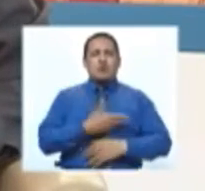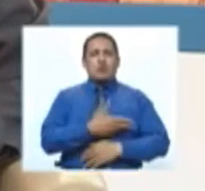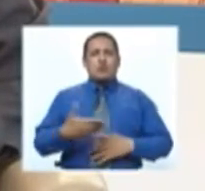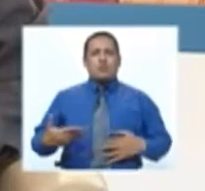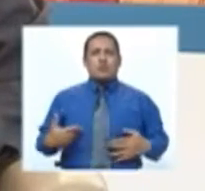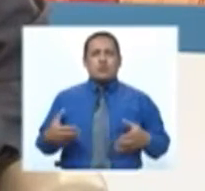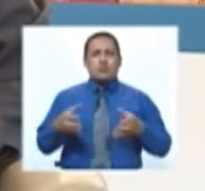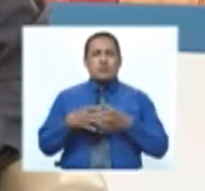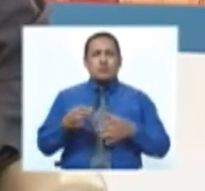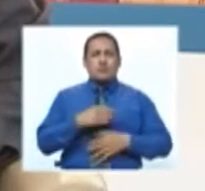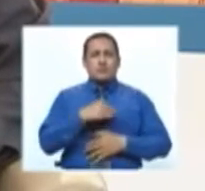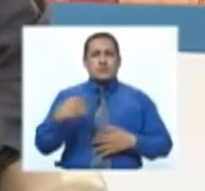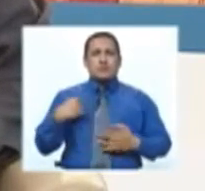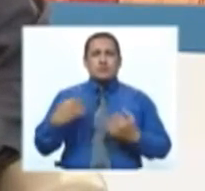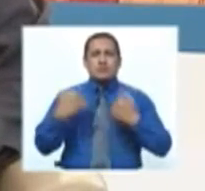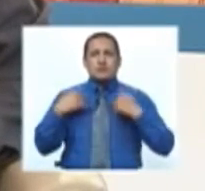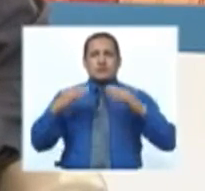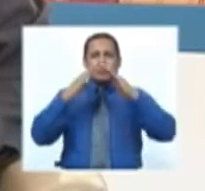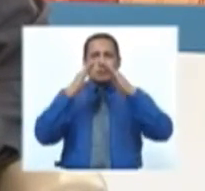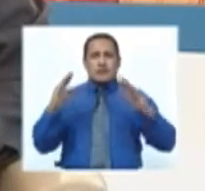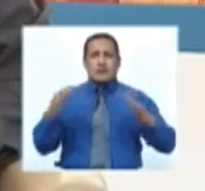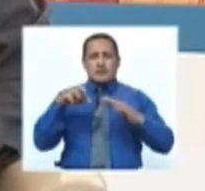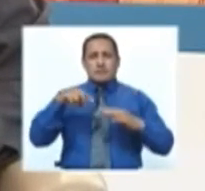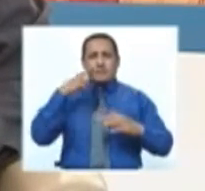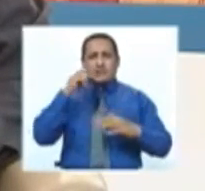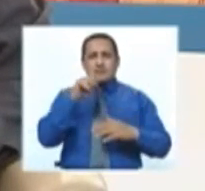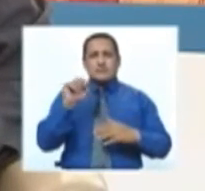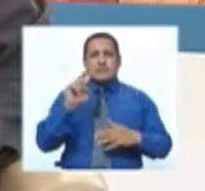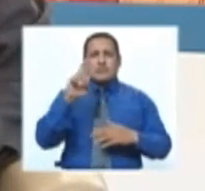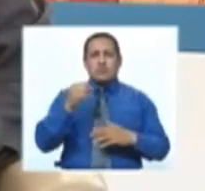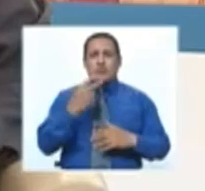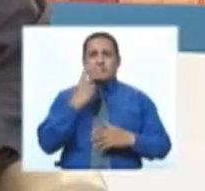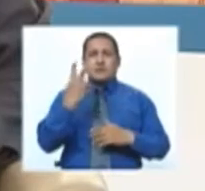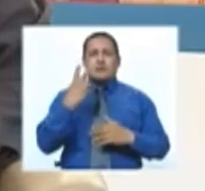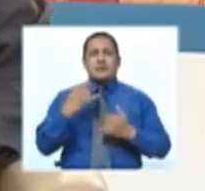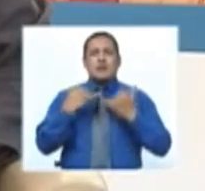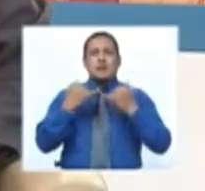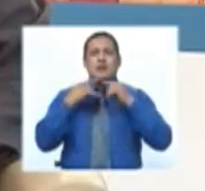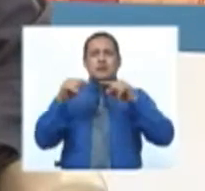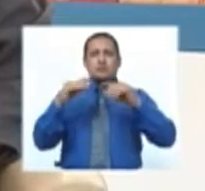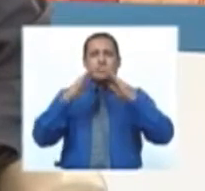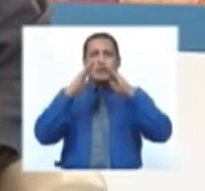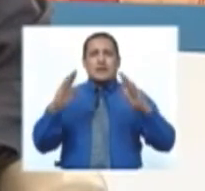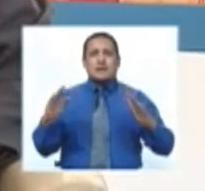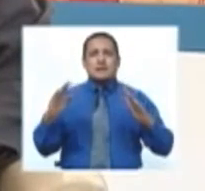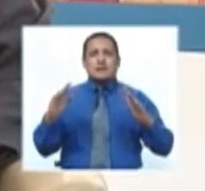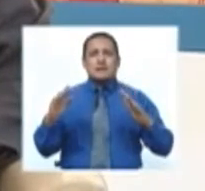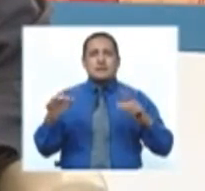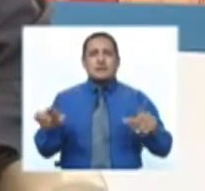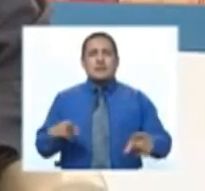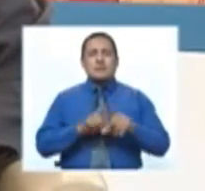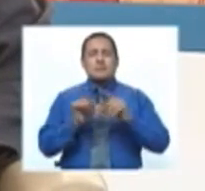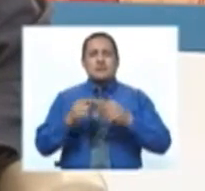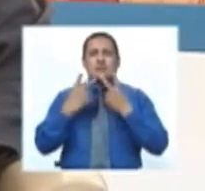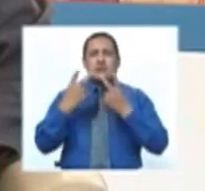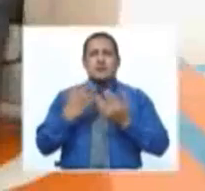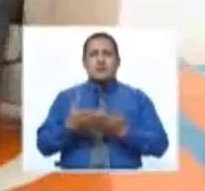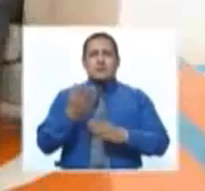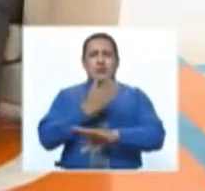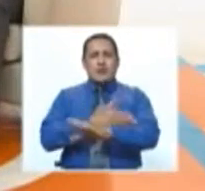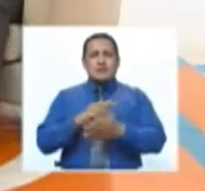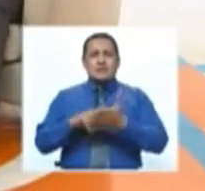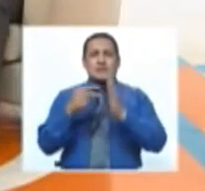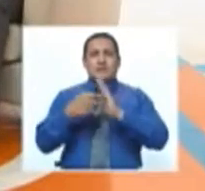Poder Ejecutivo peruano tiene su sede en la Casa de Pizarro, en el Palacio de Pizarro, y es un inmueble, ¿no? Es un inmueble,